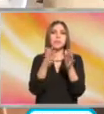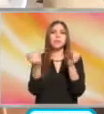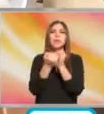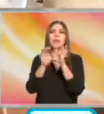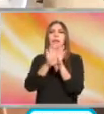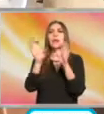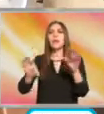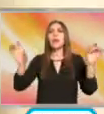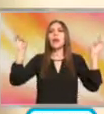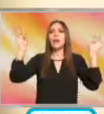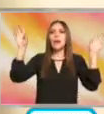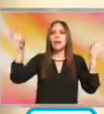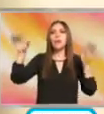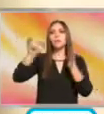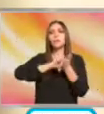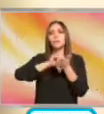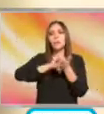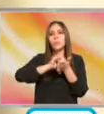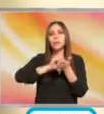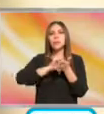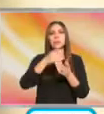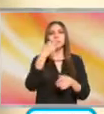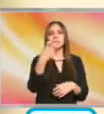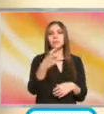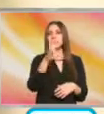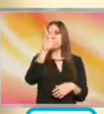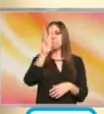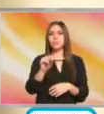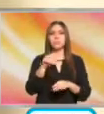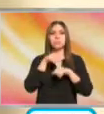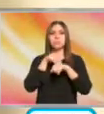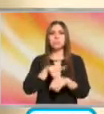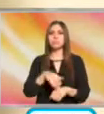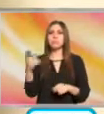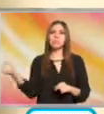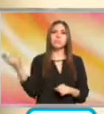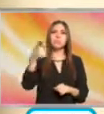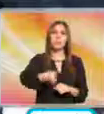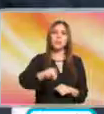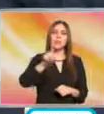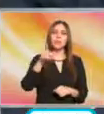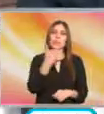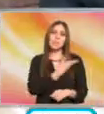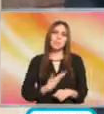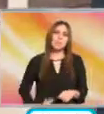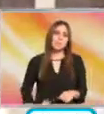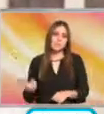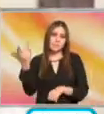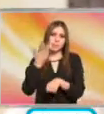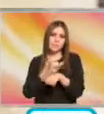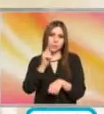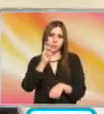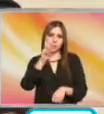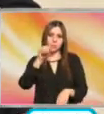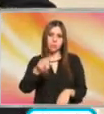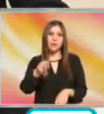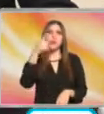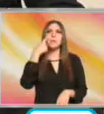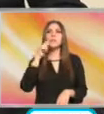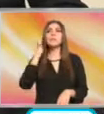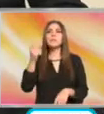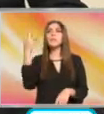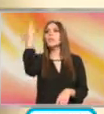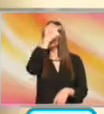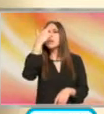Los Ángeles, como Nueva York, los cuales no van a seguir las órdenes de Donald Trump de estar revisando a todos